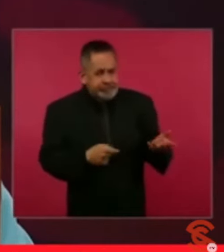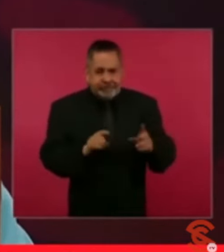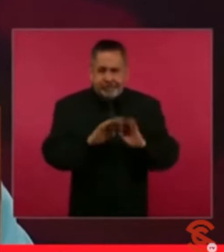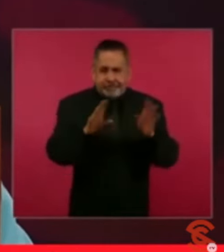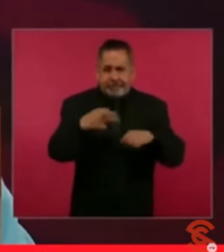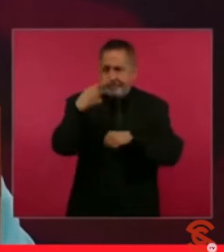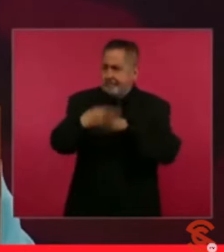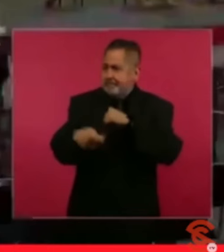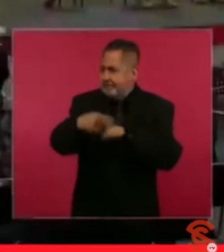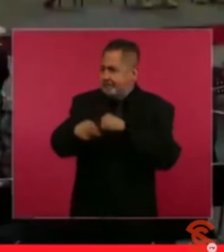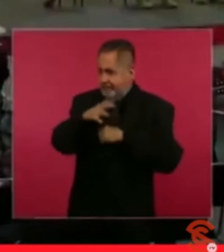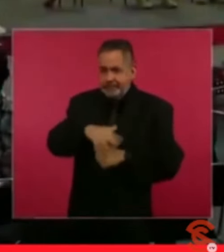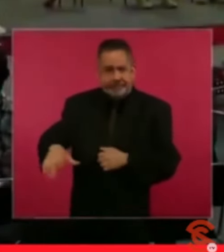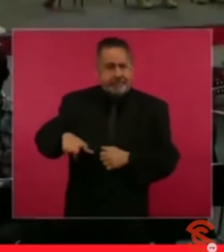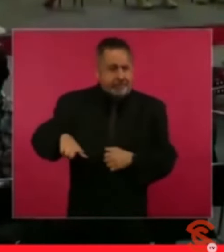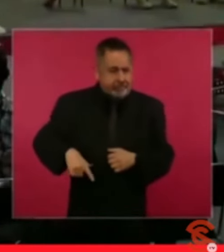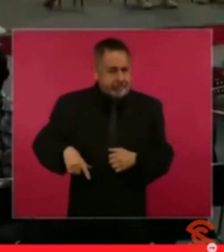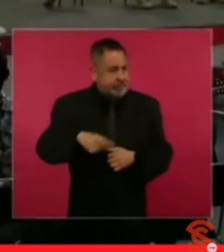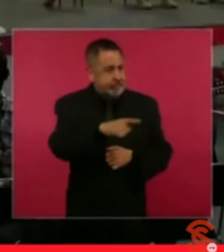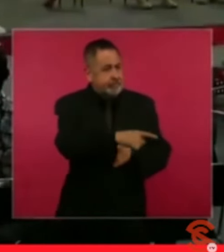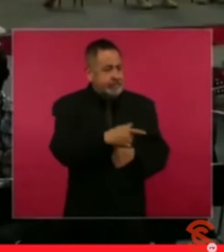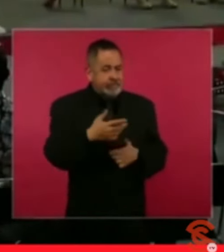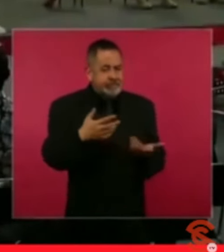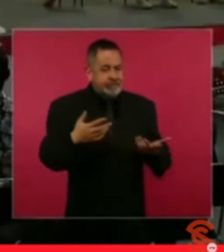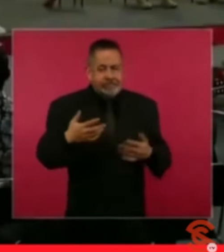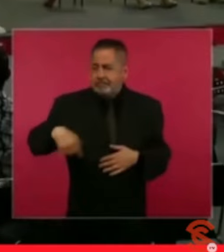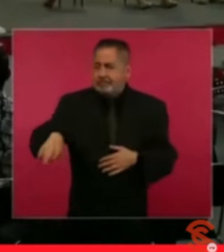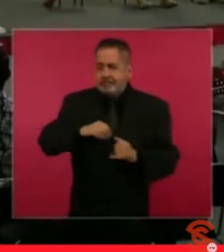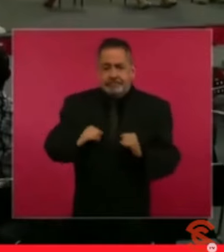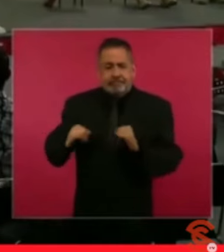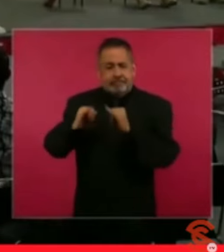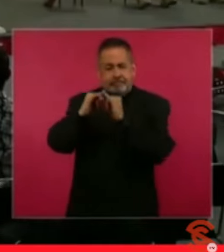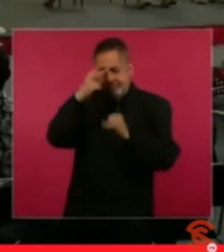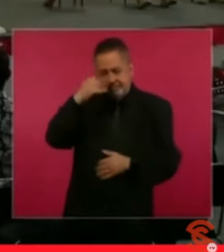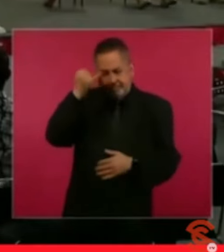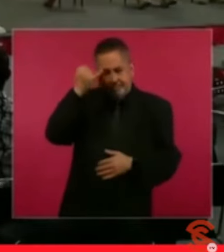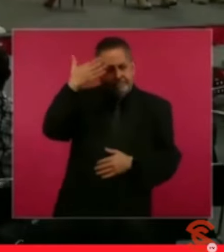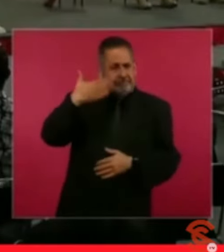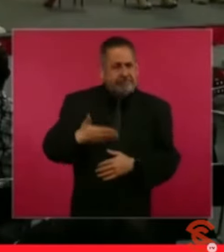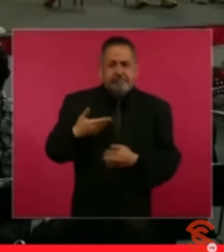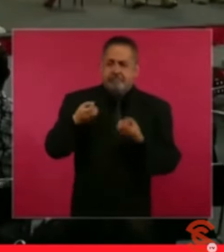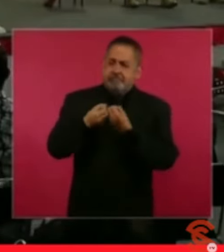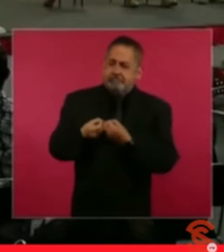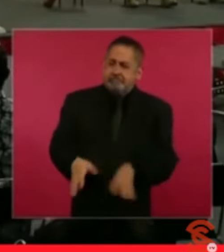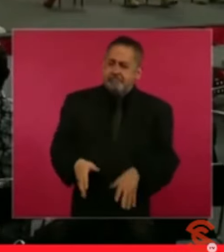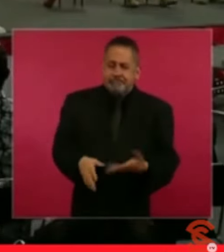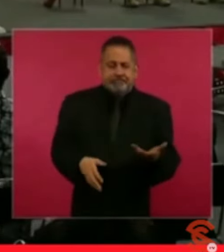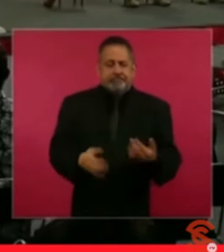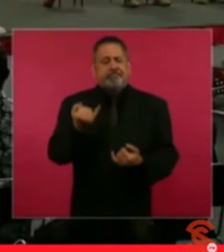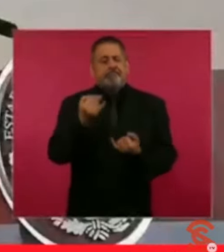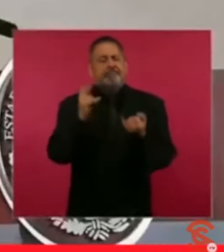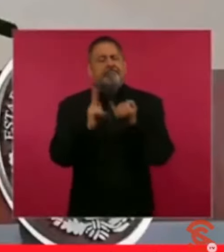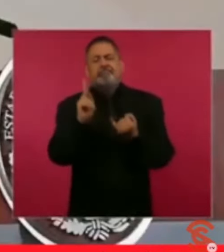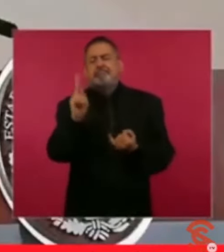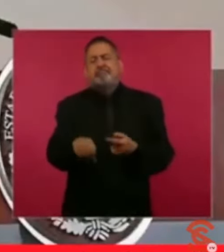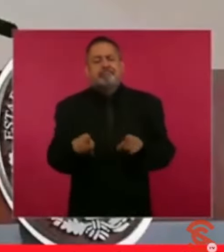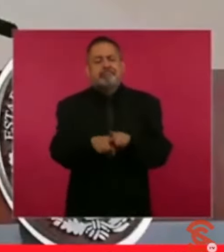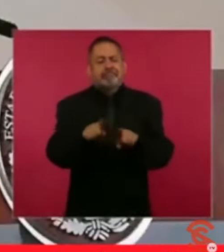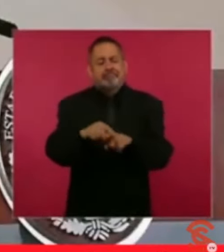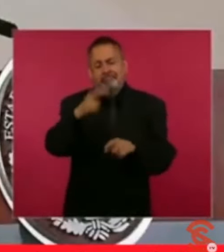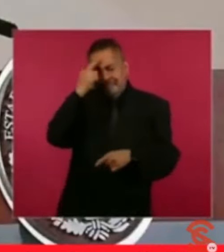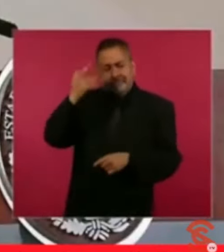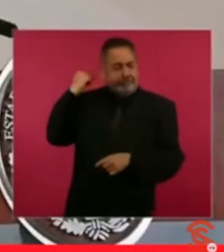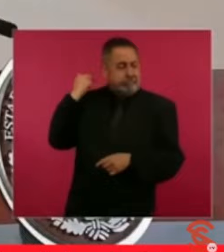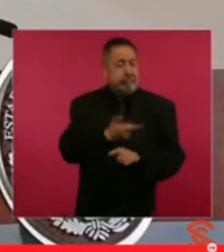que podría afectar gravemente el prestigio de las instituciones en México, como sucedió cuando se dejó en libertad a Rafael